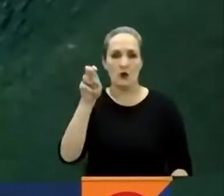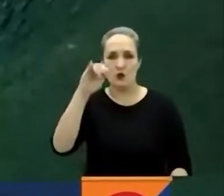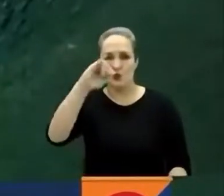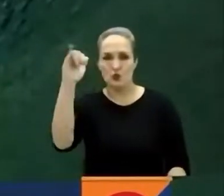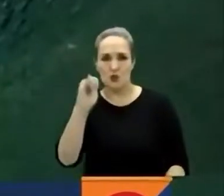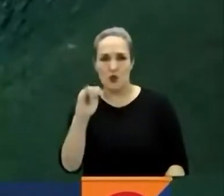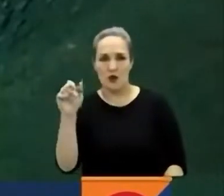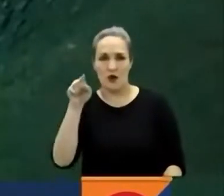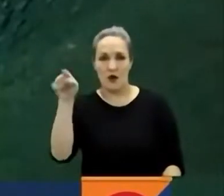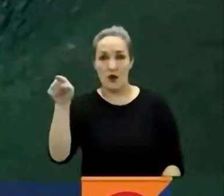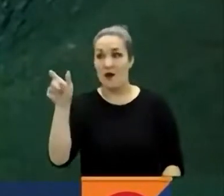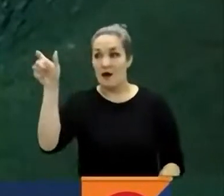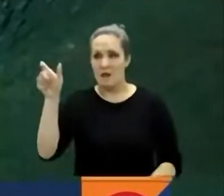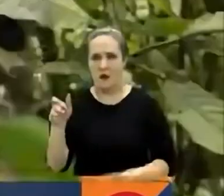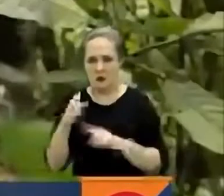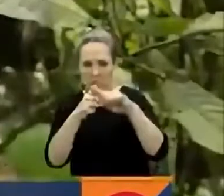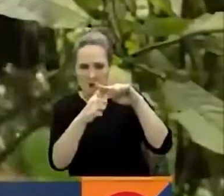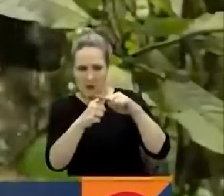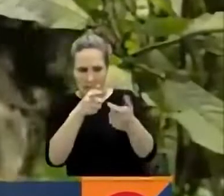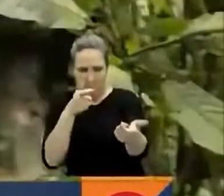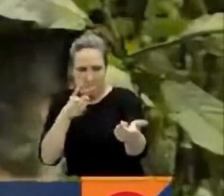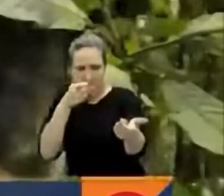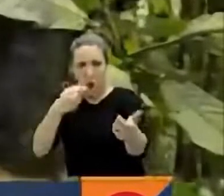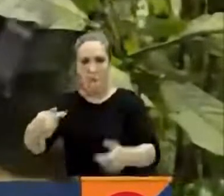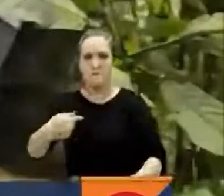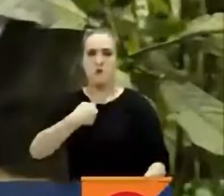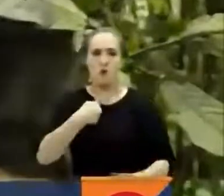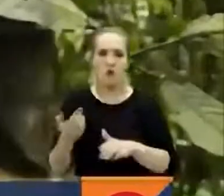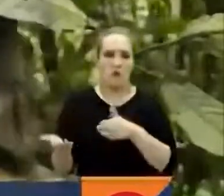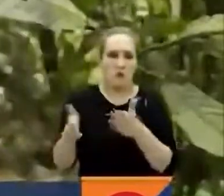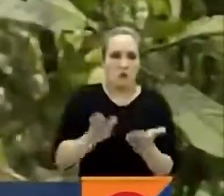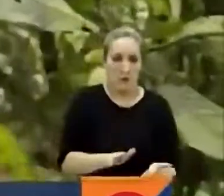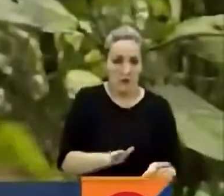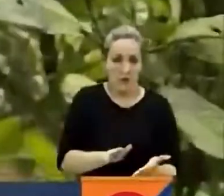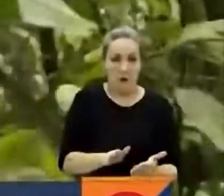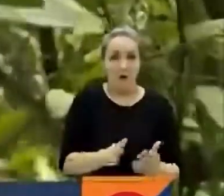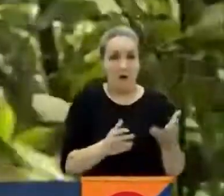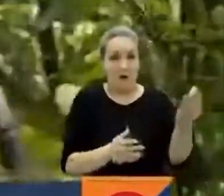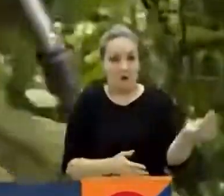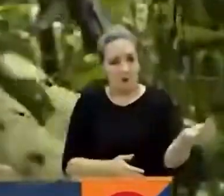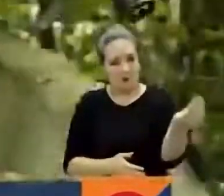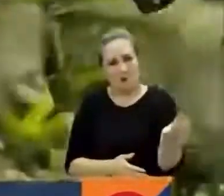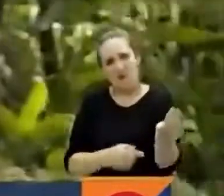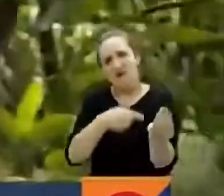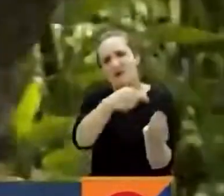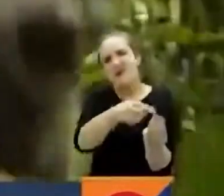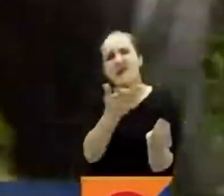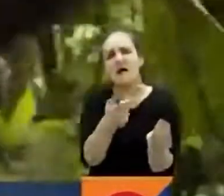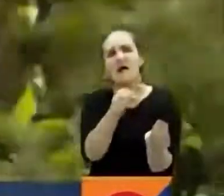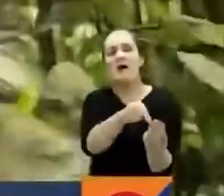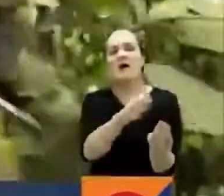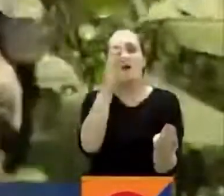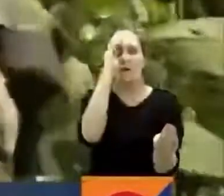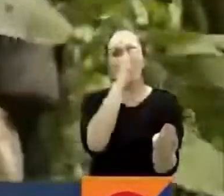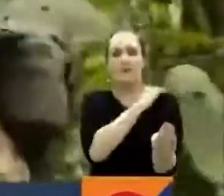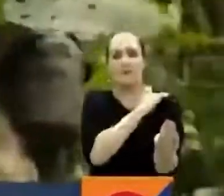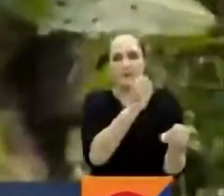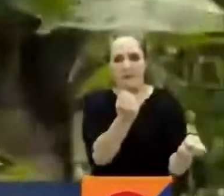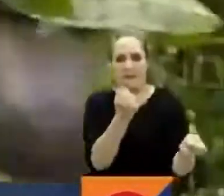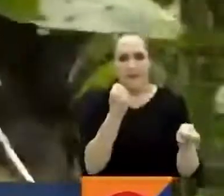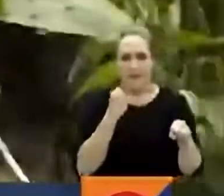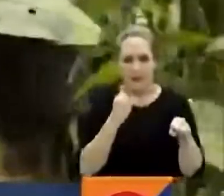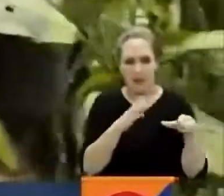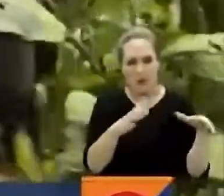disparó a la altura del pecho, según las autoridades. El ataque ocurrió cuando un grupo de soldados del Batallón de Operaciones Terrestres número 9 de la Fuerza